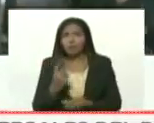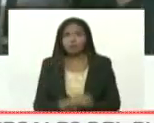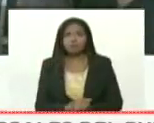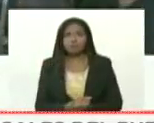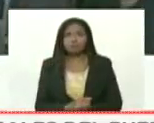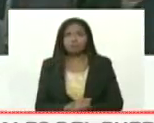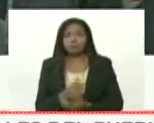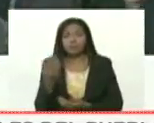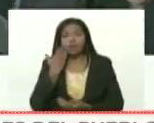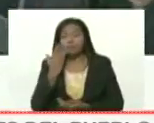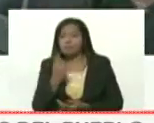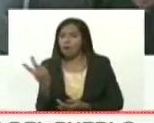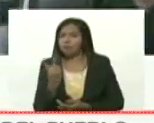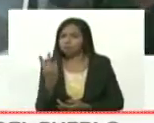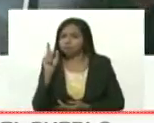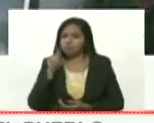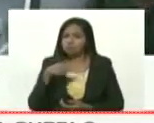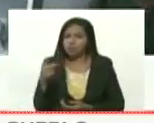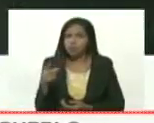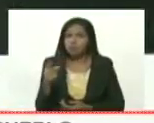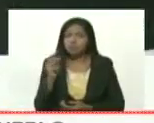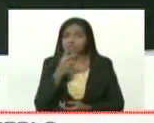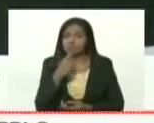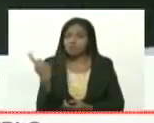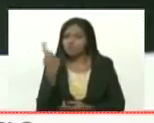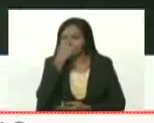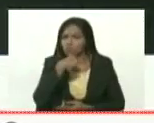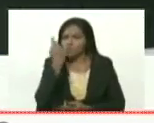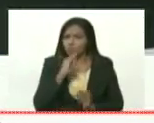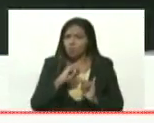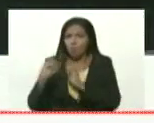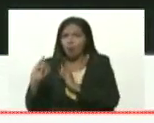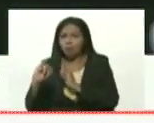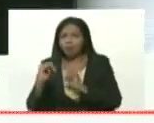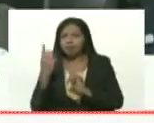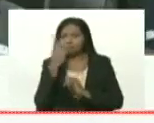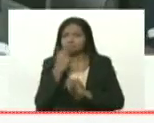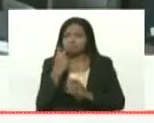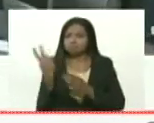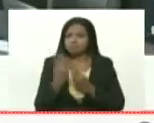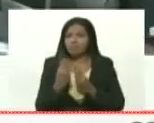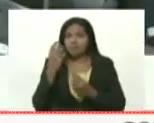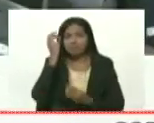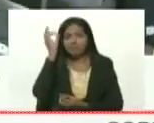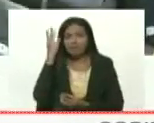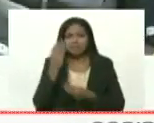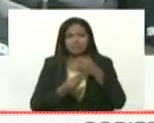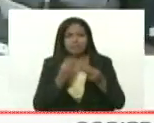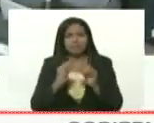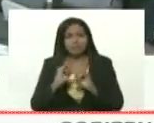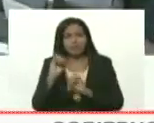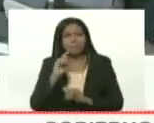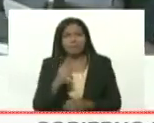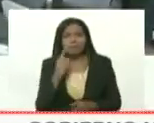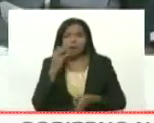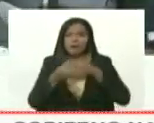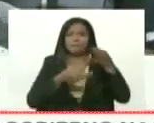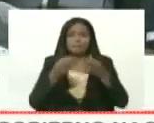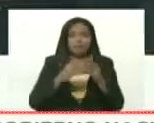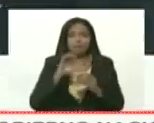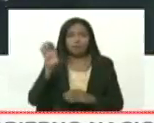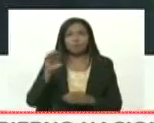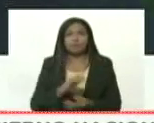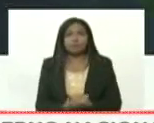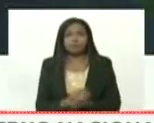¿Tú eres la madre de ellos? Son igualitos estos muchachos, se ven inteligentes. ¿Qué están haciendo ahí? Explícale a todo el país. Aquí